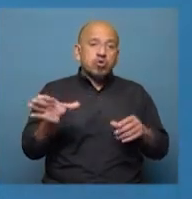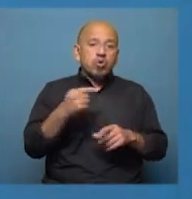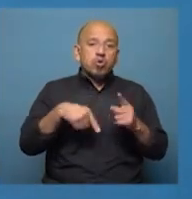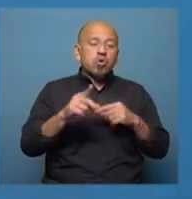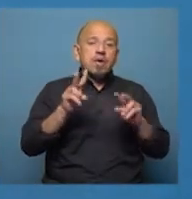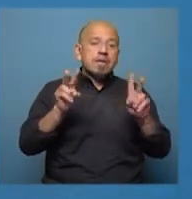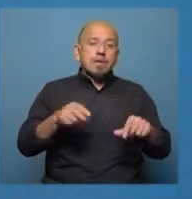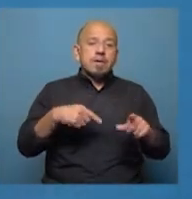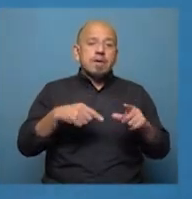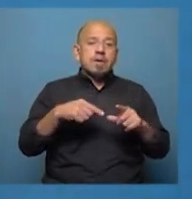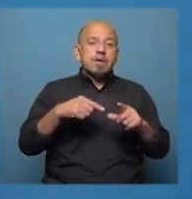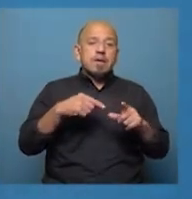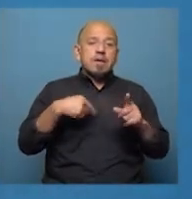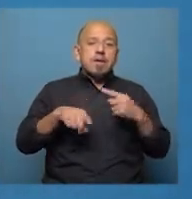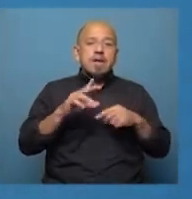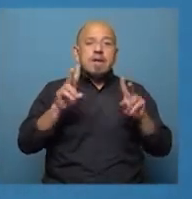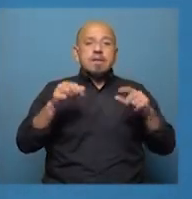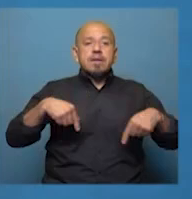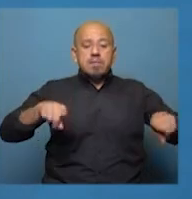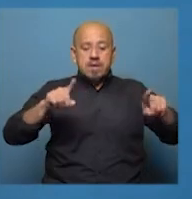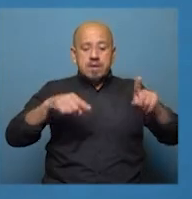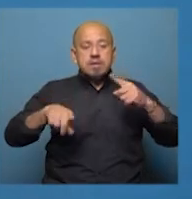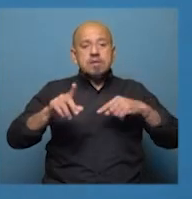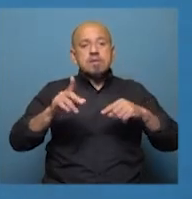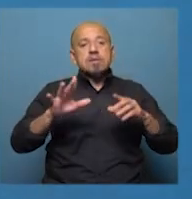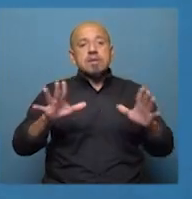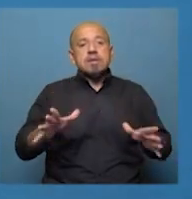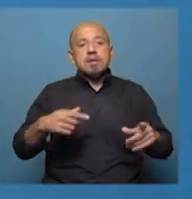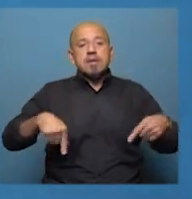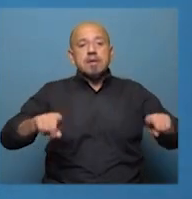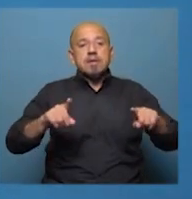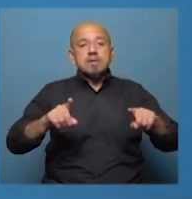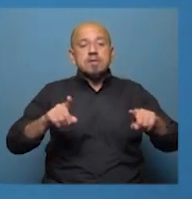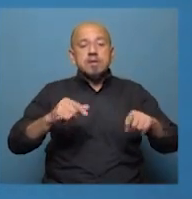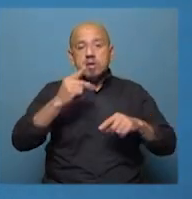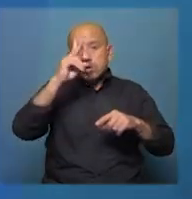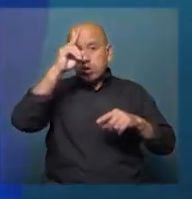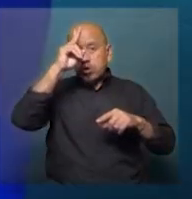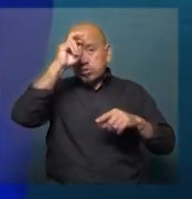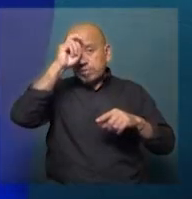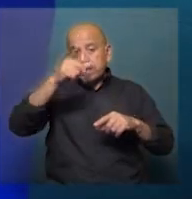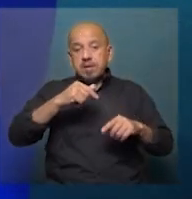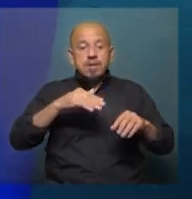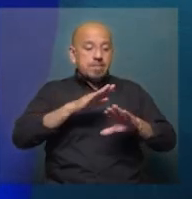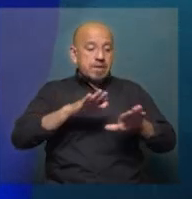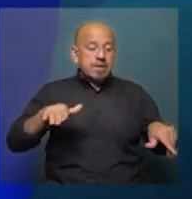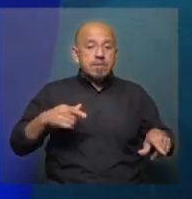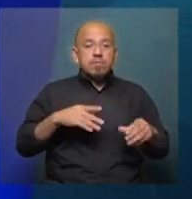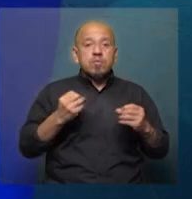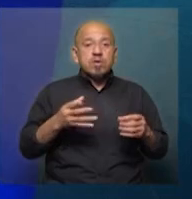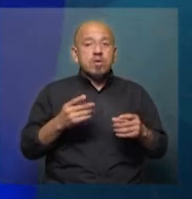vinculadas a pediatría y obstetricia deben de seguir trasladándose al hospital Pereira rosel porque no tiene Cómo